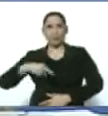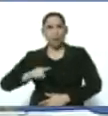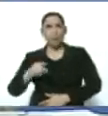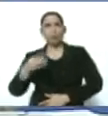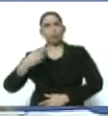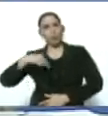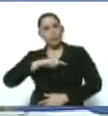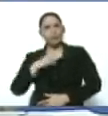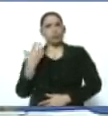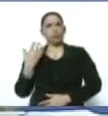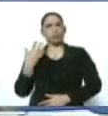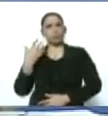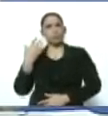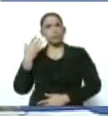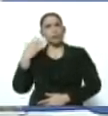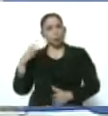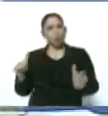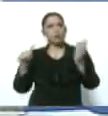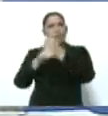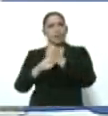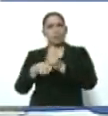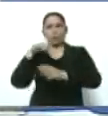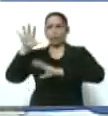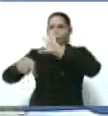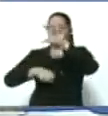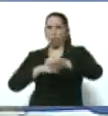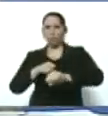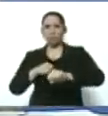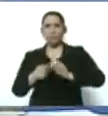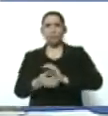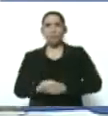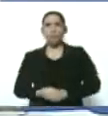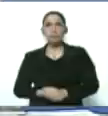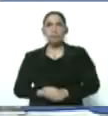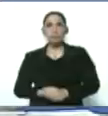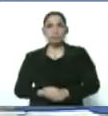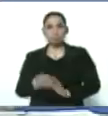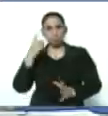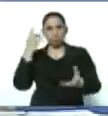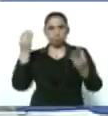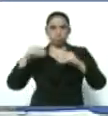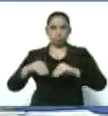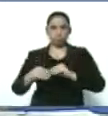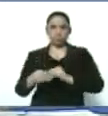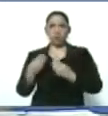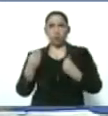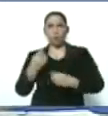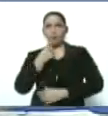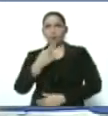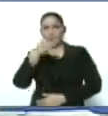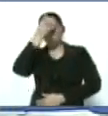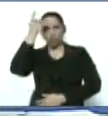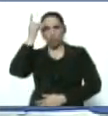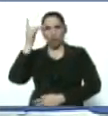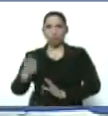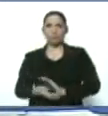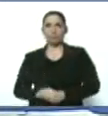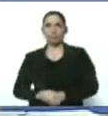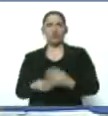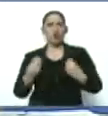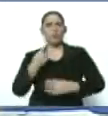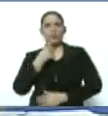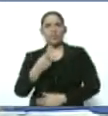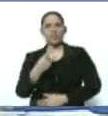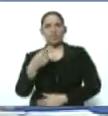trucos. Conseguimos los insumos con trucos, con maña, como dice Diosdado. ¿Cómo es que dice